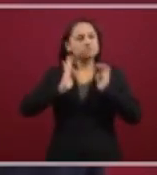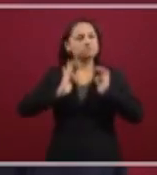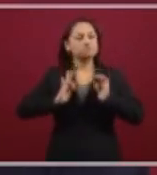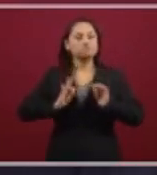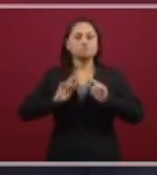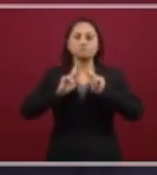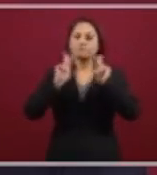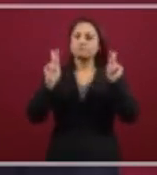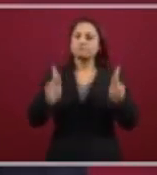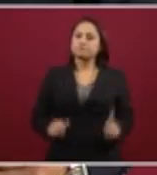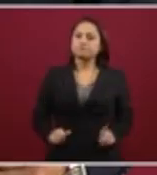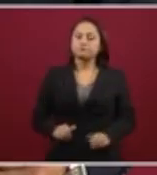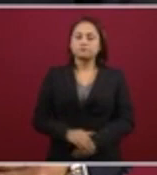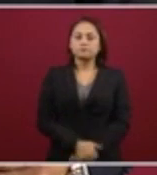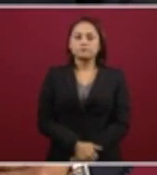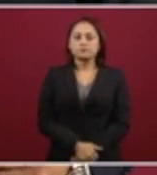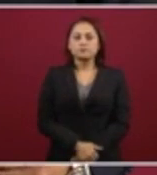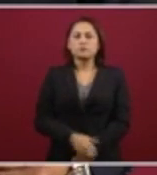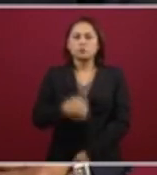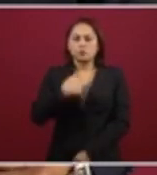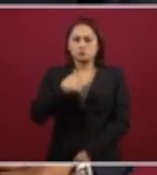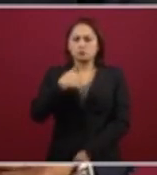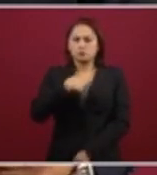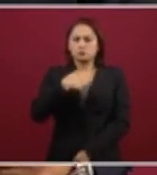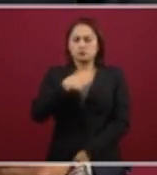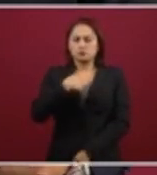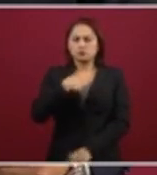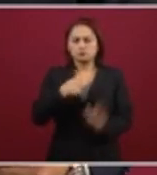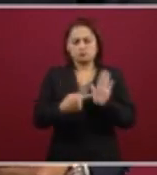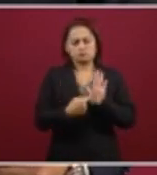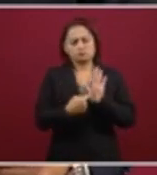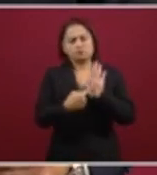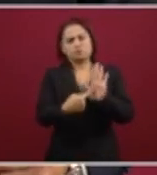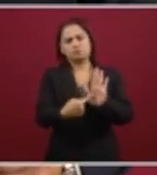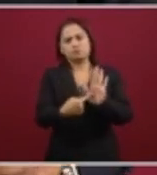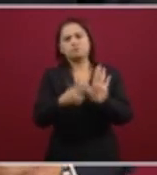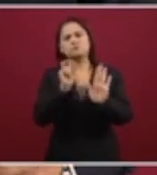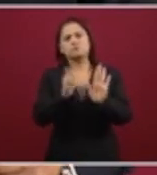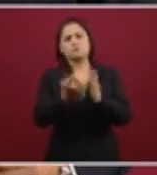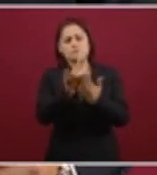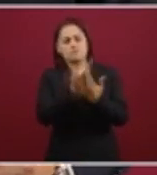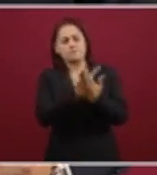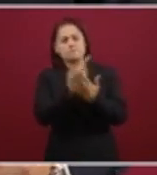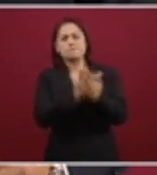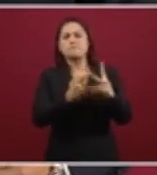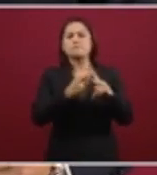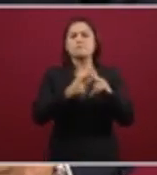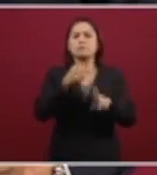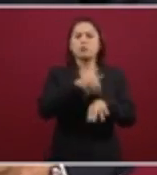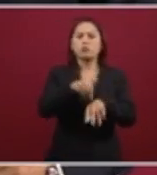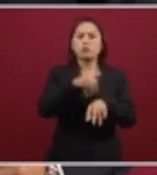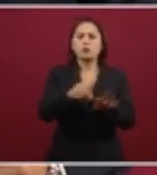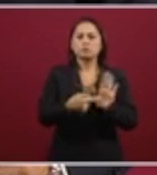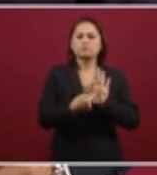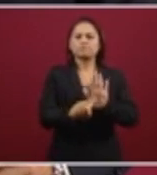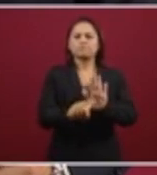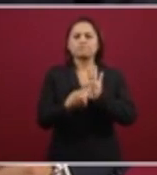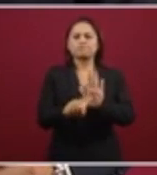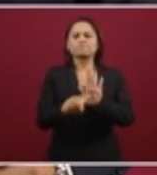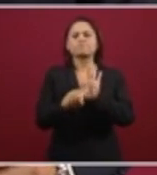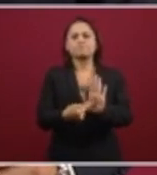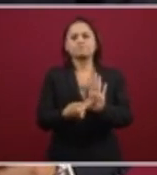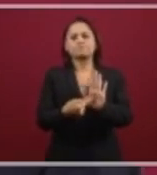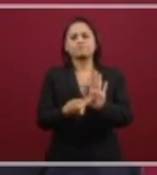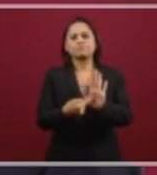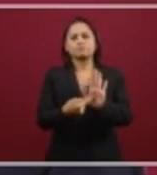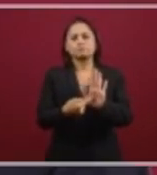Puedo demostrar con datos de que los